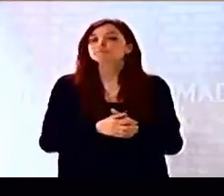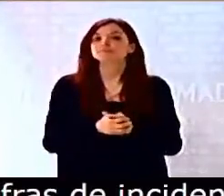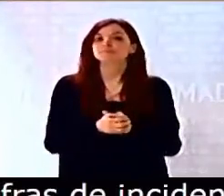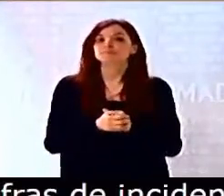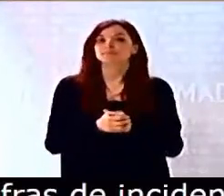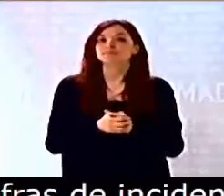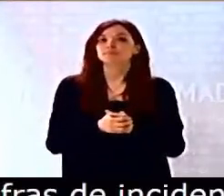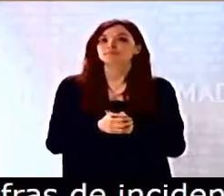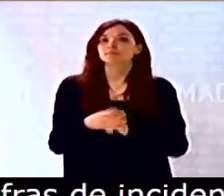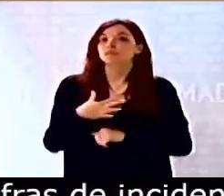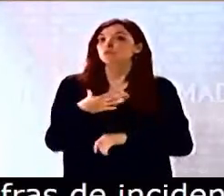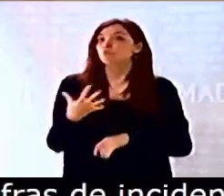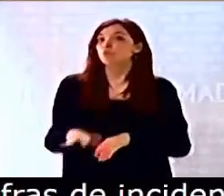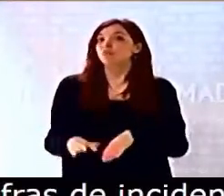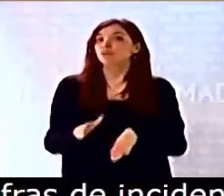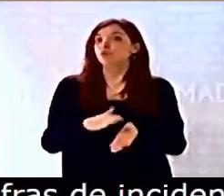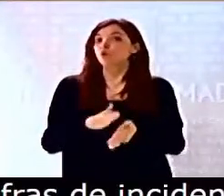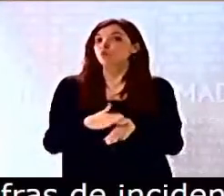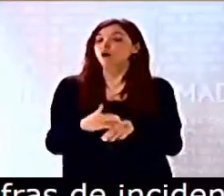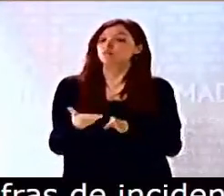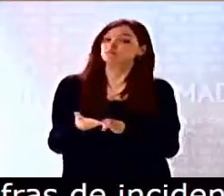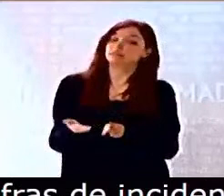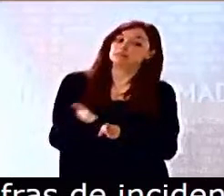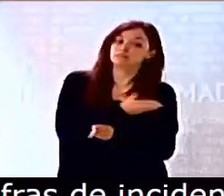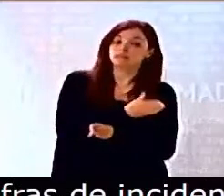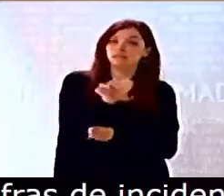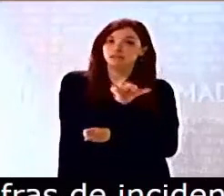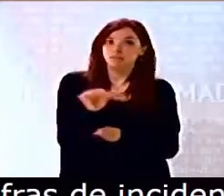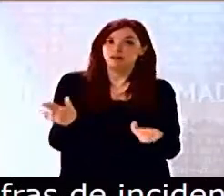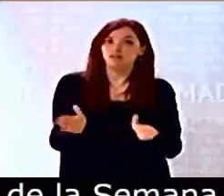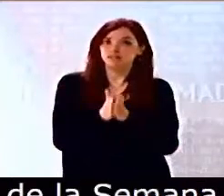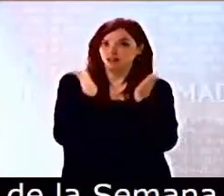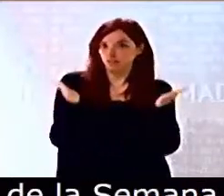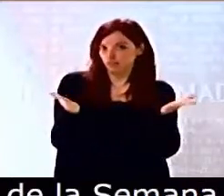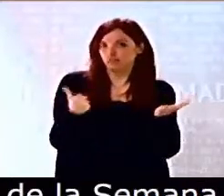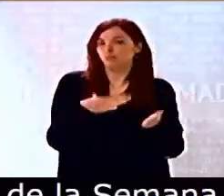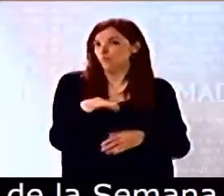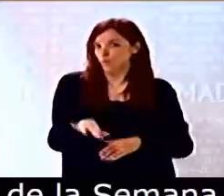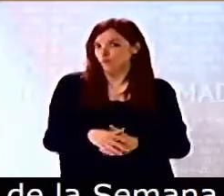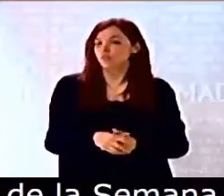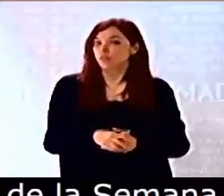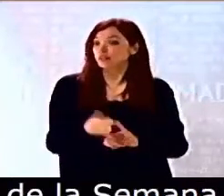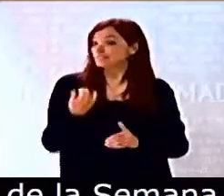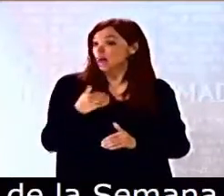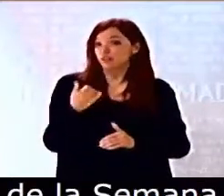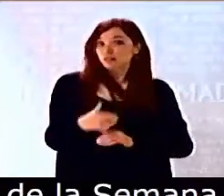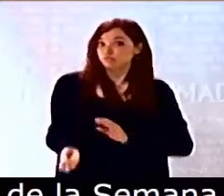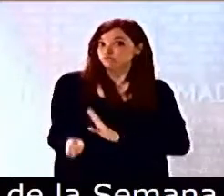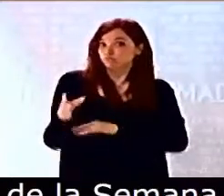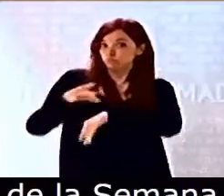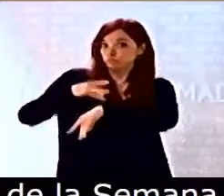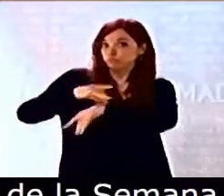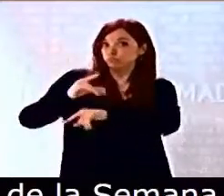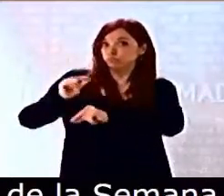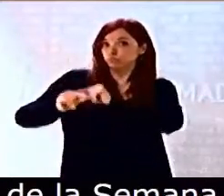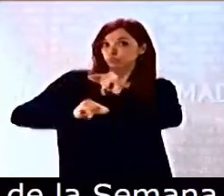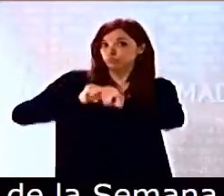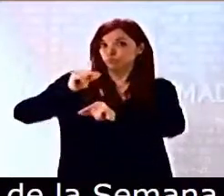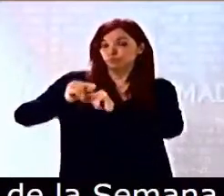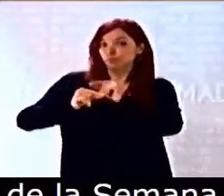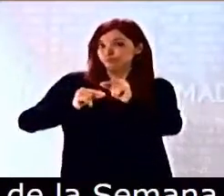producir a lo largo de la Semana Santa. Ya se tienen que estar dando las primeras cifras